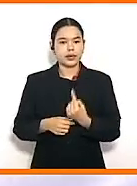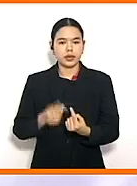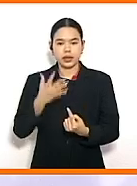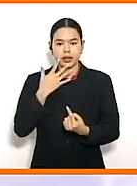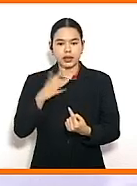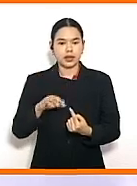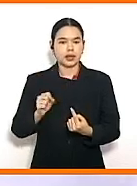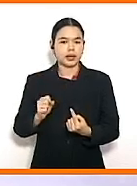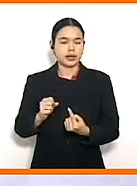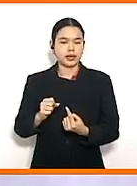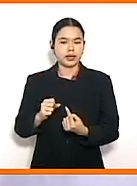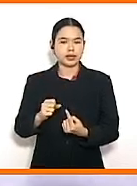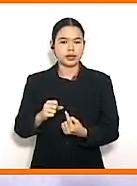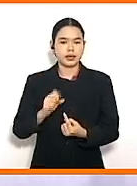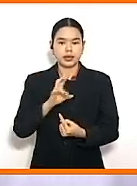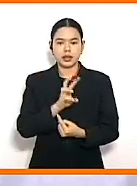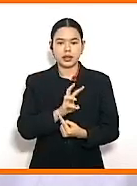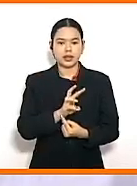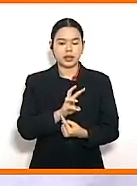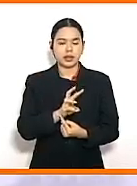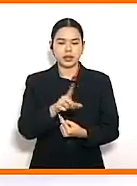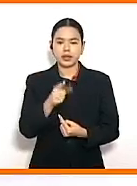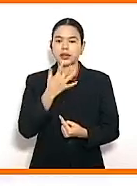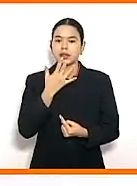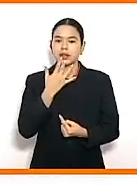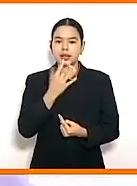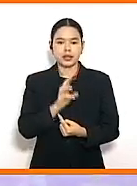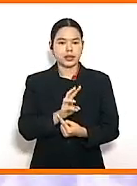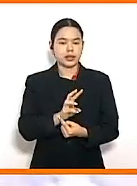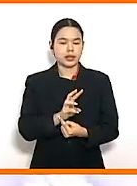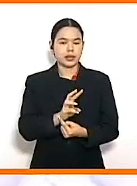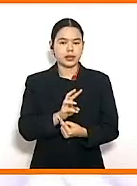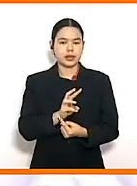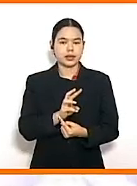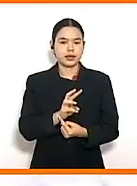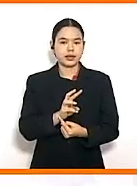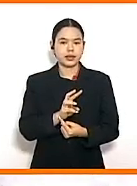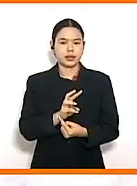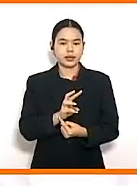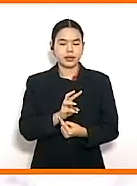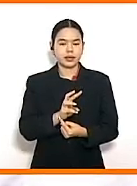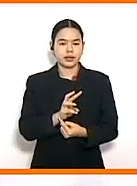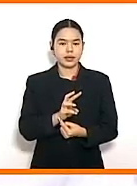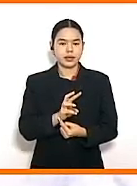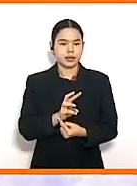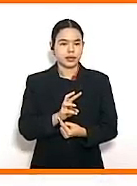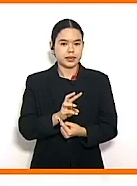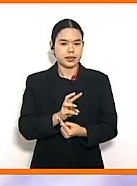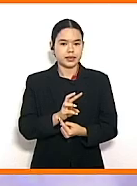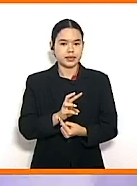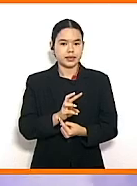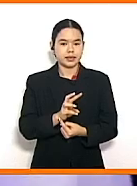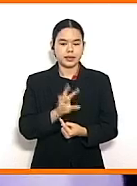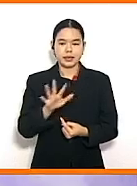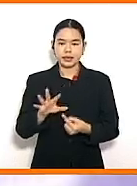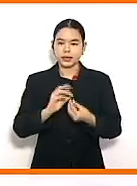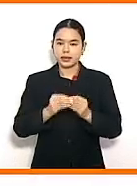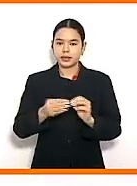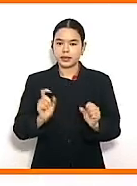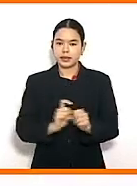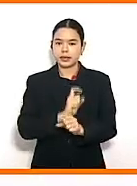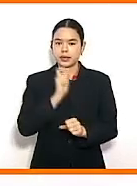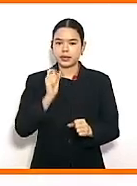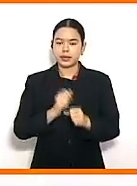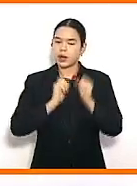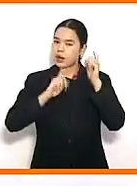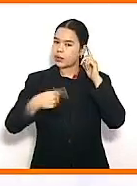suerte, el 6. Si eres jugador de la línea del 6, tu segundo dígito es, atentos, 5. Tu número ganador